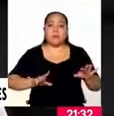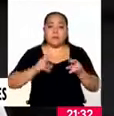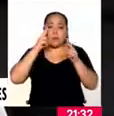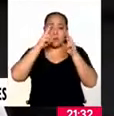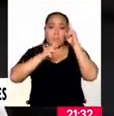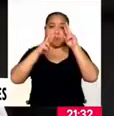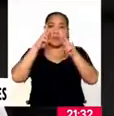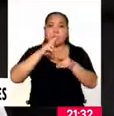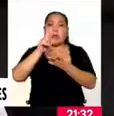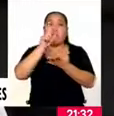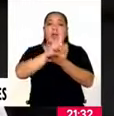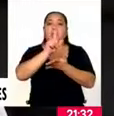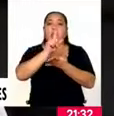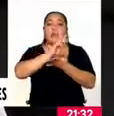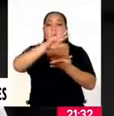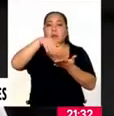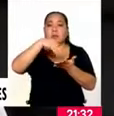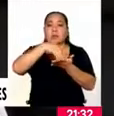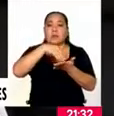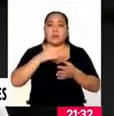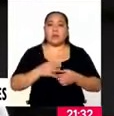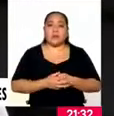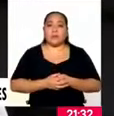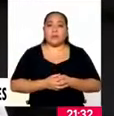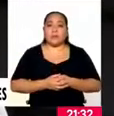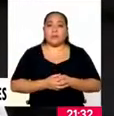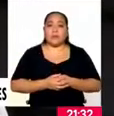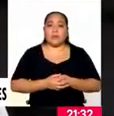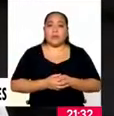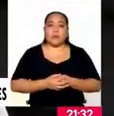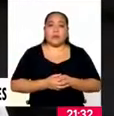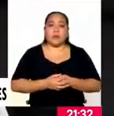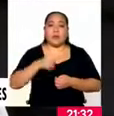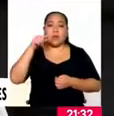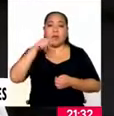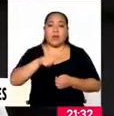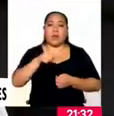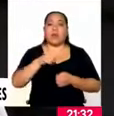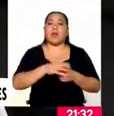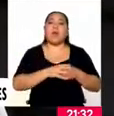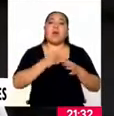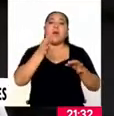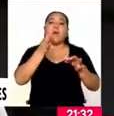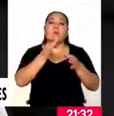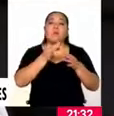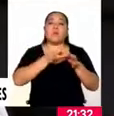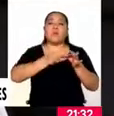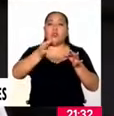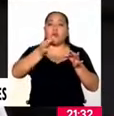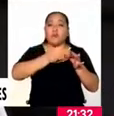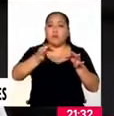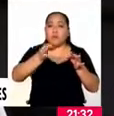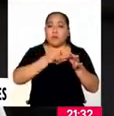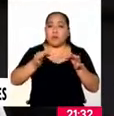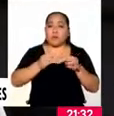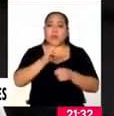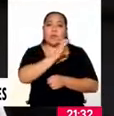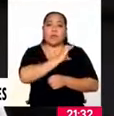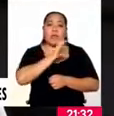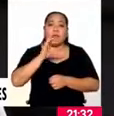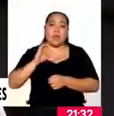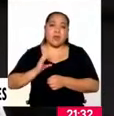registrado en Lima Metropolitana. Dicho sea de paso, en la provincia constitucional del Callao no ha habido